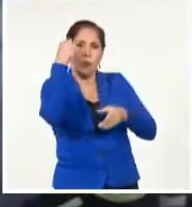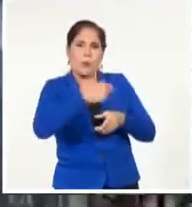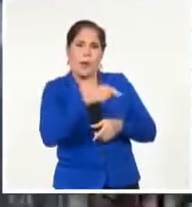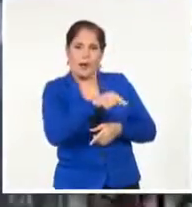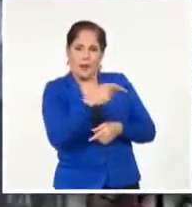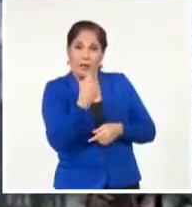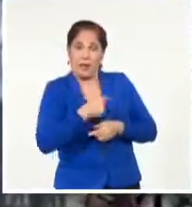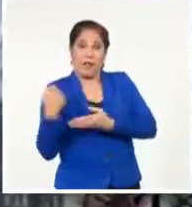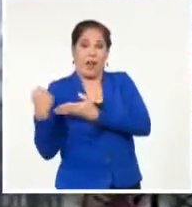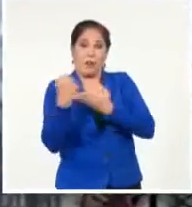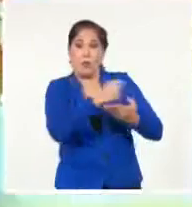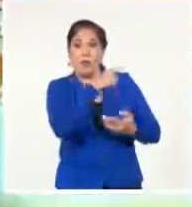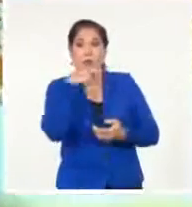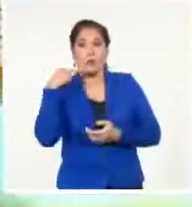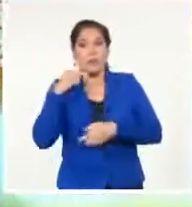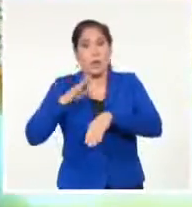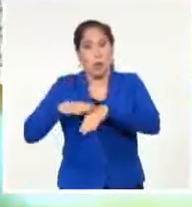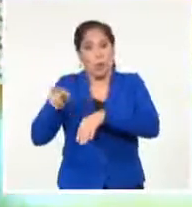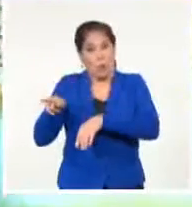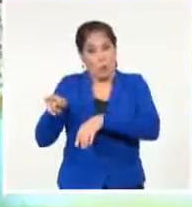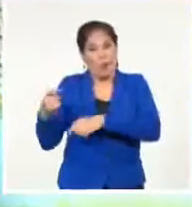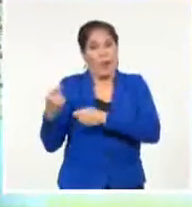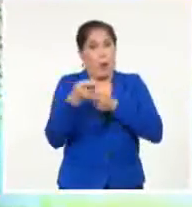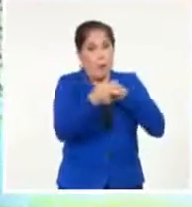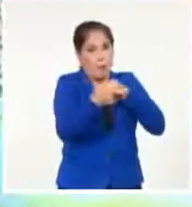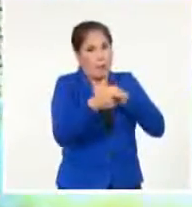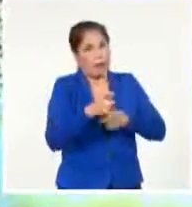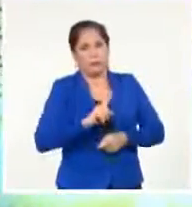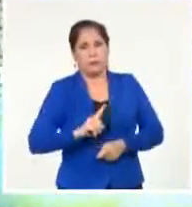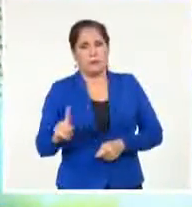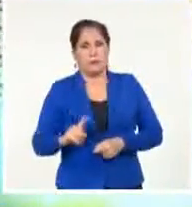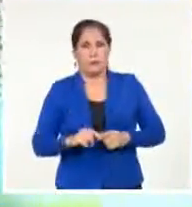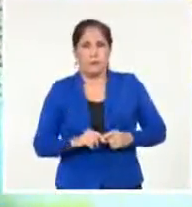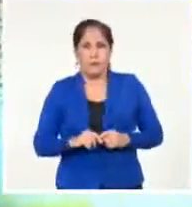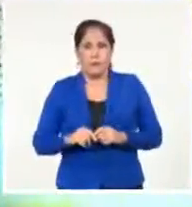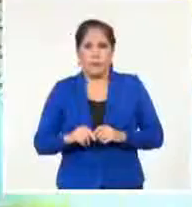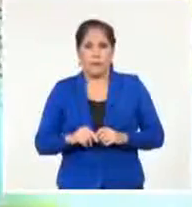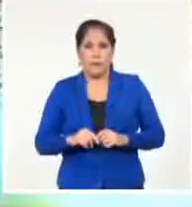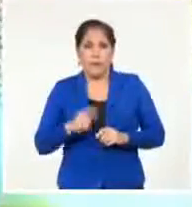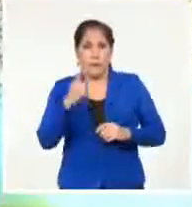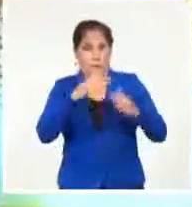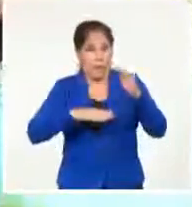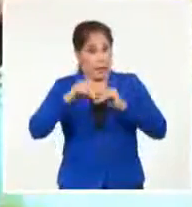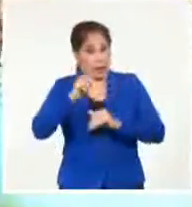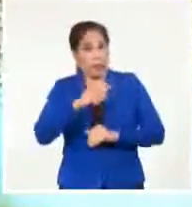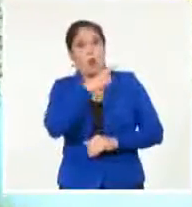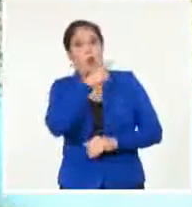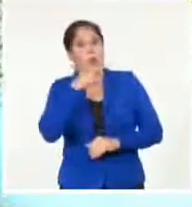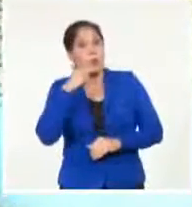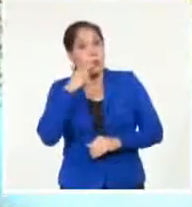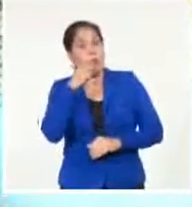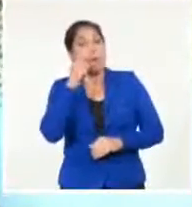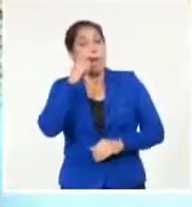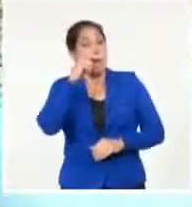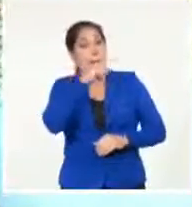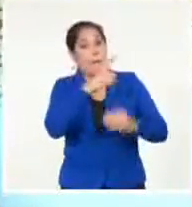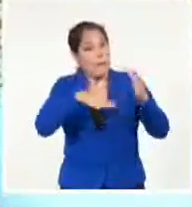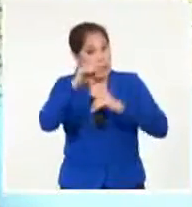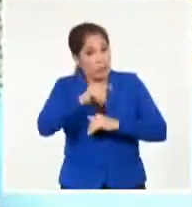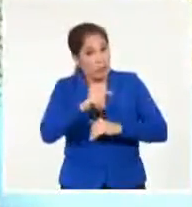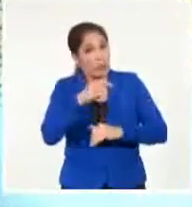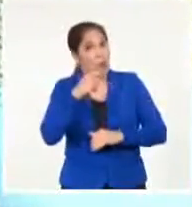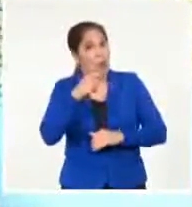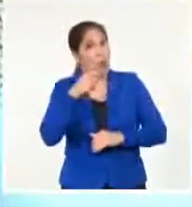rusas, concluyó diciendo el primer ministro de Ucrania. Y en Rusia es titular. El portavoz